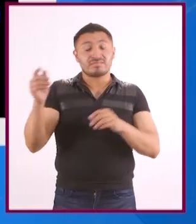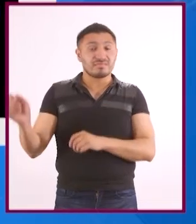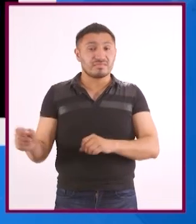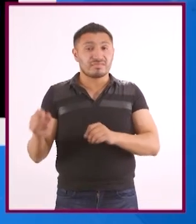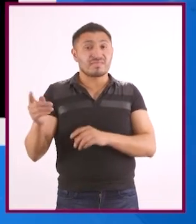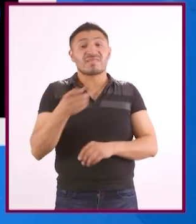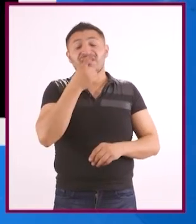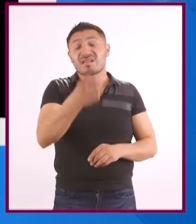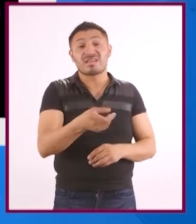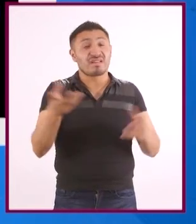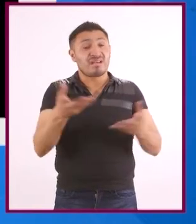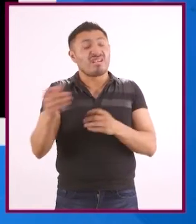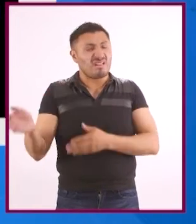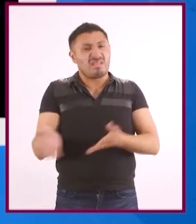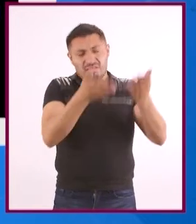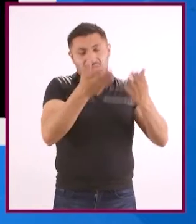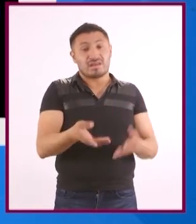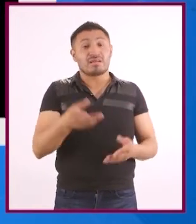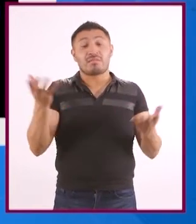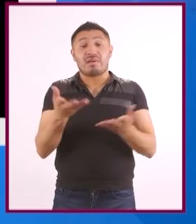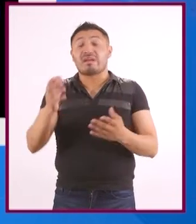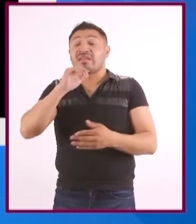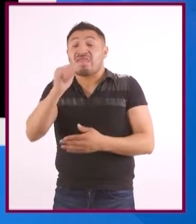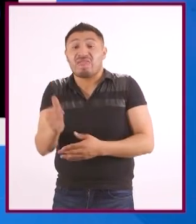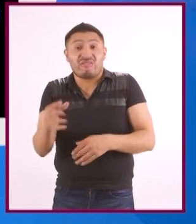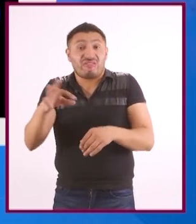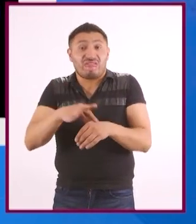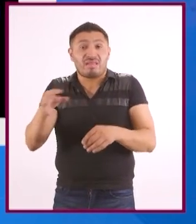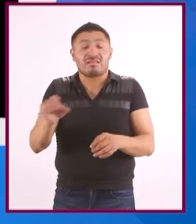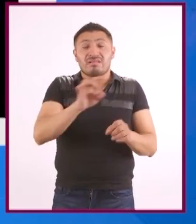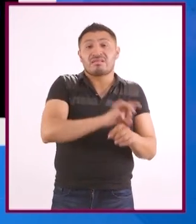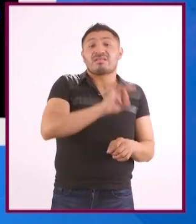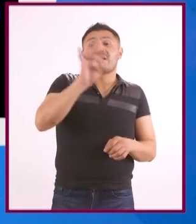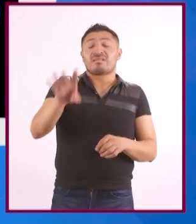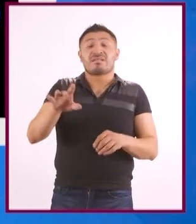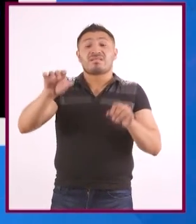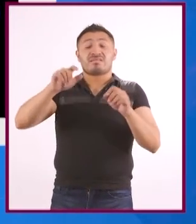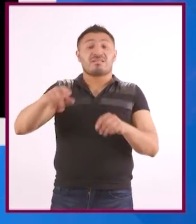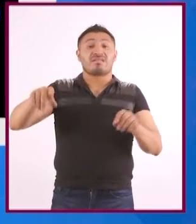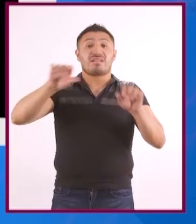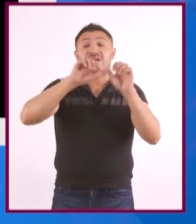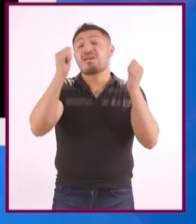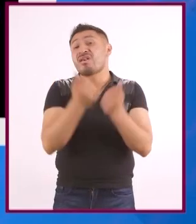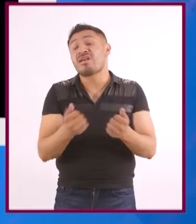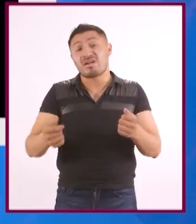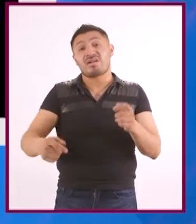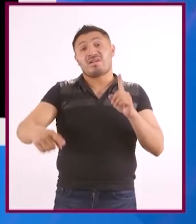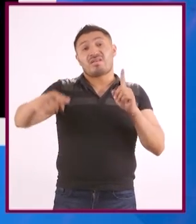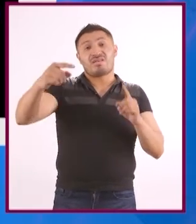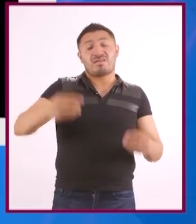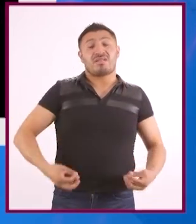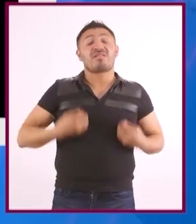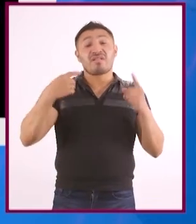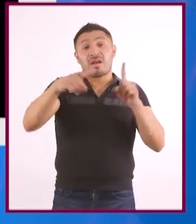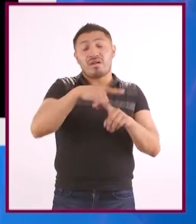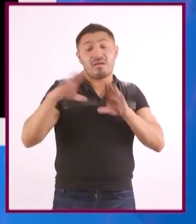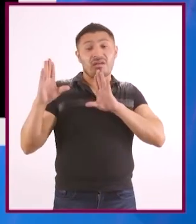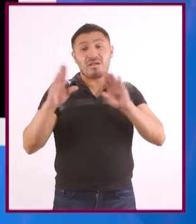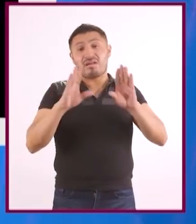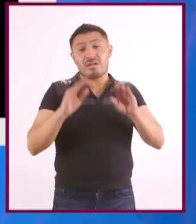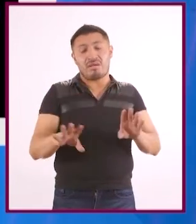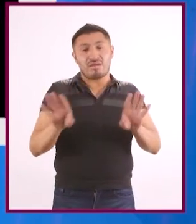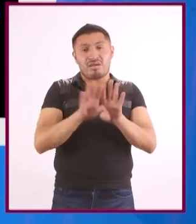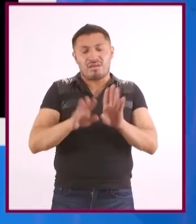alta y no habían hecho nada. Le mandaron a mujeres de asociaciones pro vida para enseñarle como videos